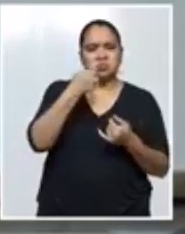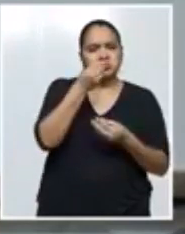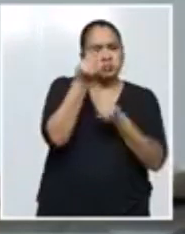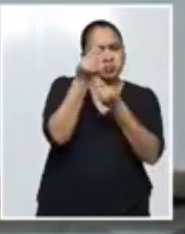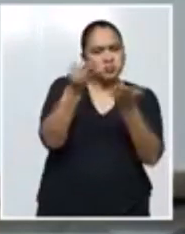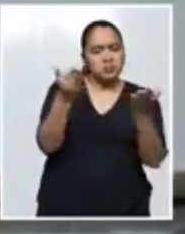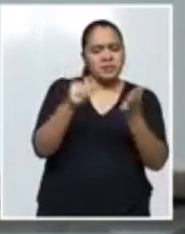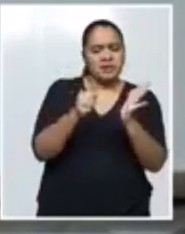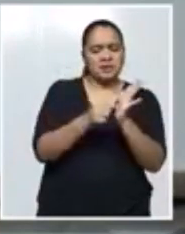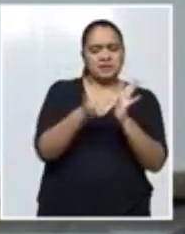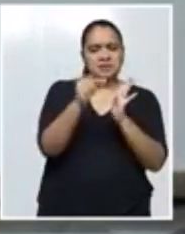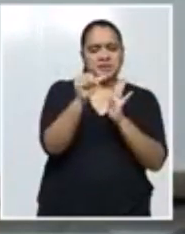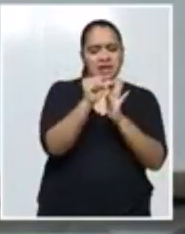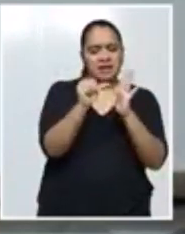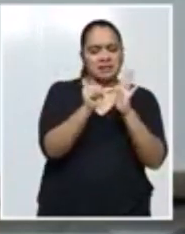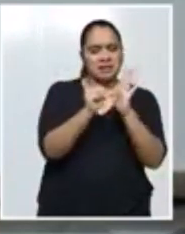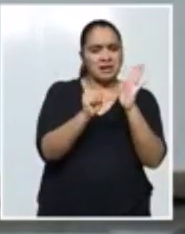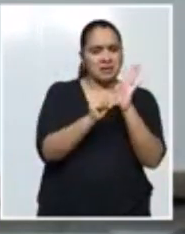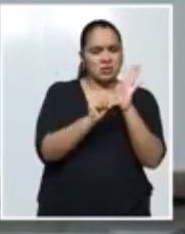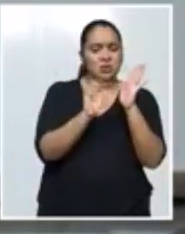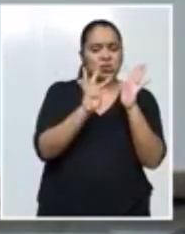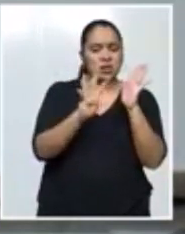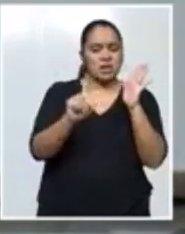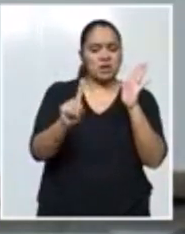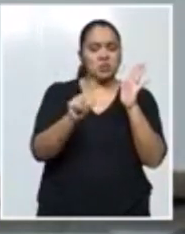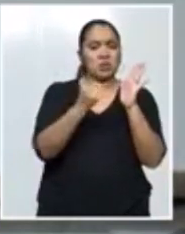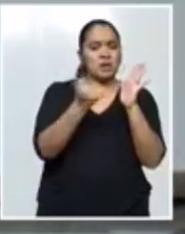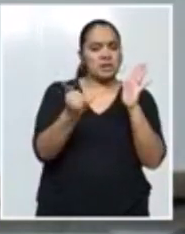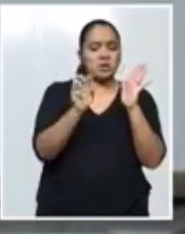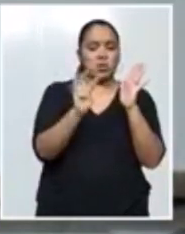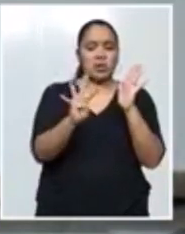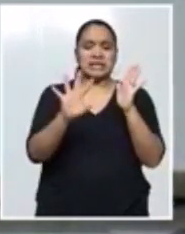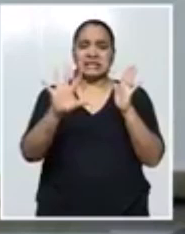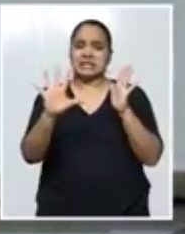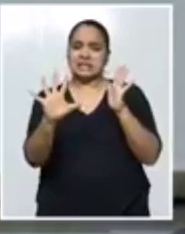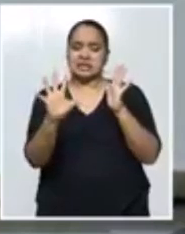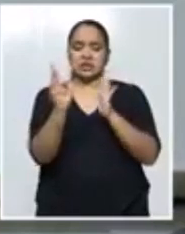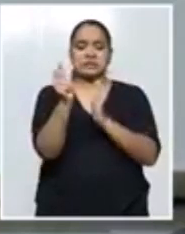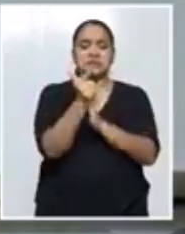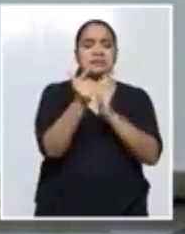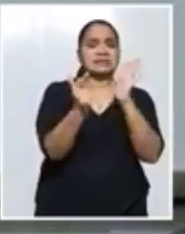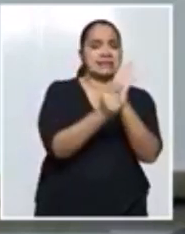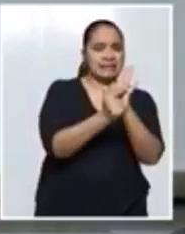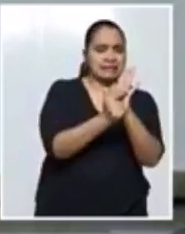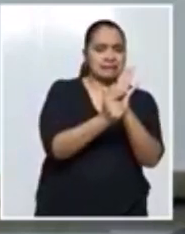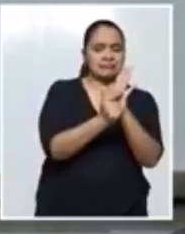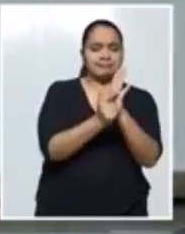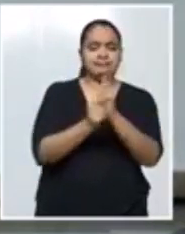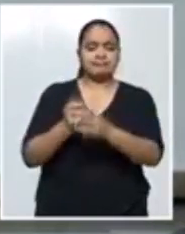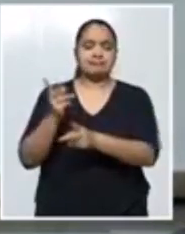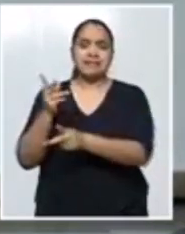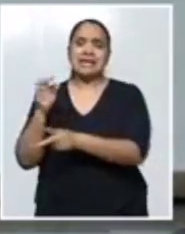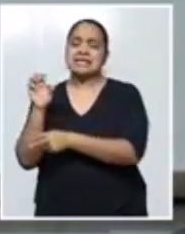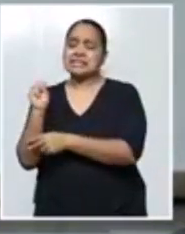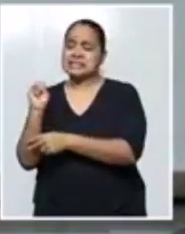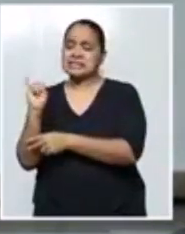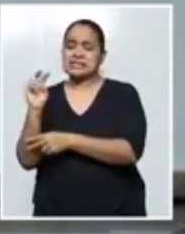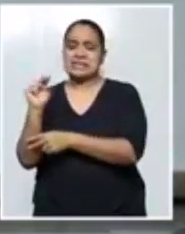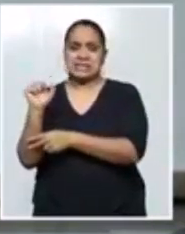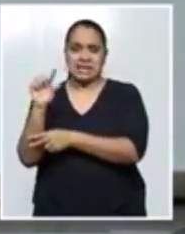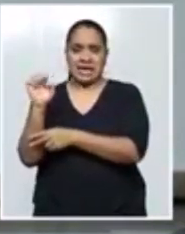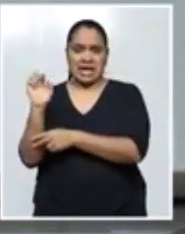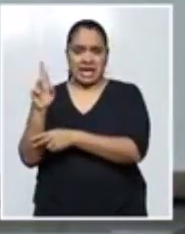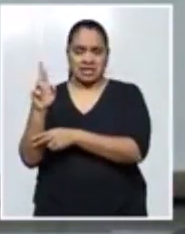y los artículos 41 y 45 de la ley de zinc ayer fue determinada